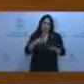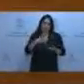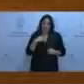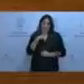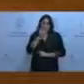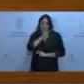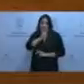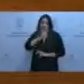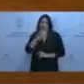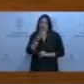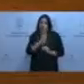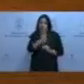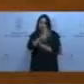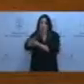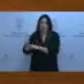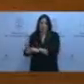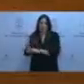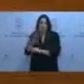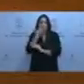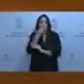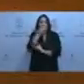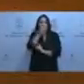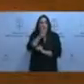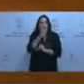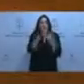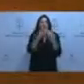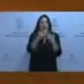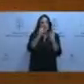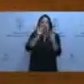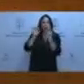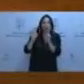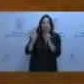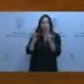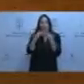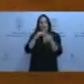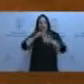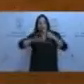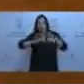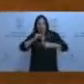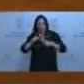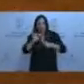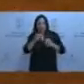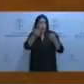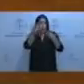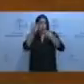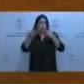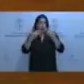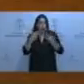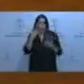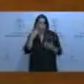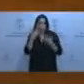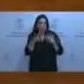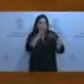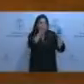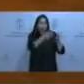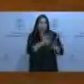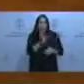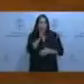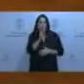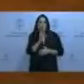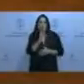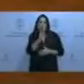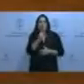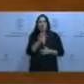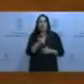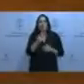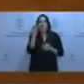pasearse por cualquiera de las escuelas rurales, hablar con sus profesores, hablar con sus familias o hablar con sus alumnos. Se comprometió a que no se iba a cerrar ninguna escuela.